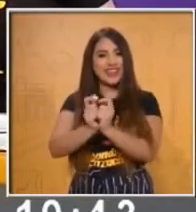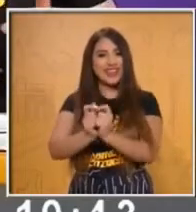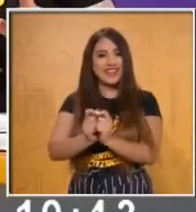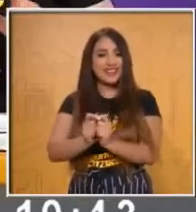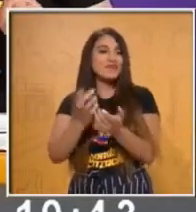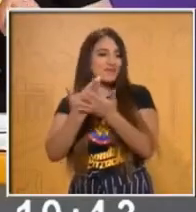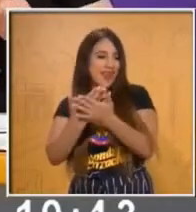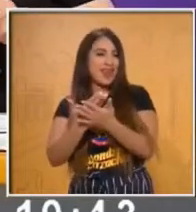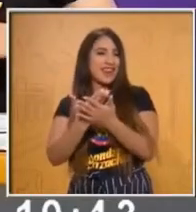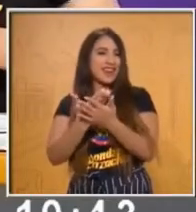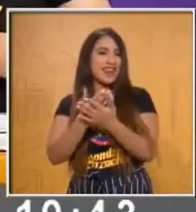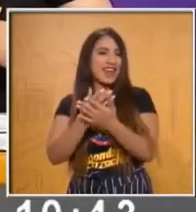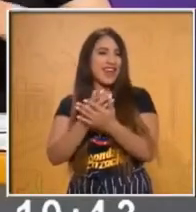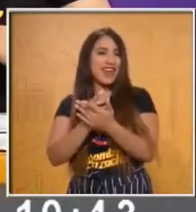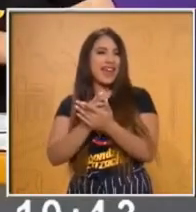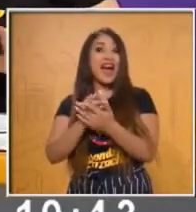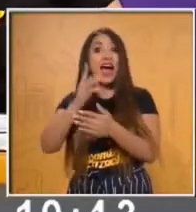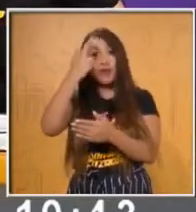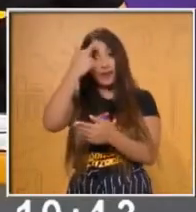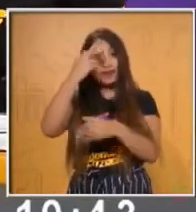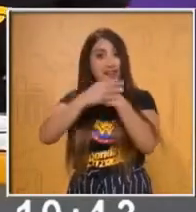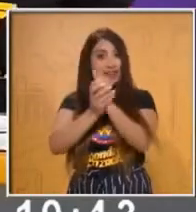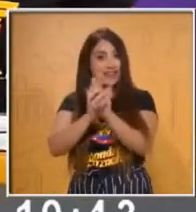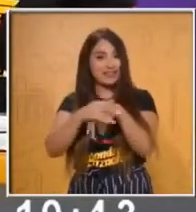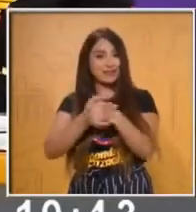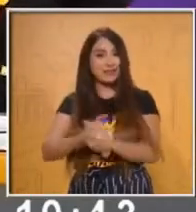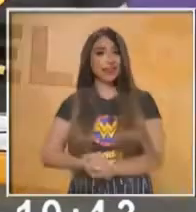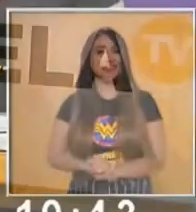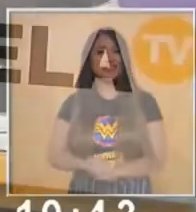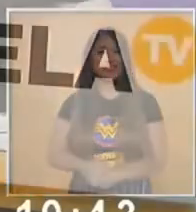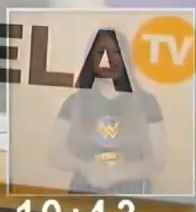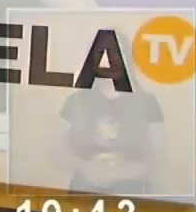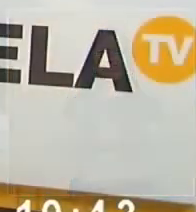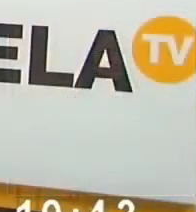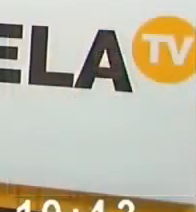corte. Acuérdate de lavarte las manos.